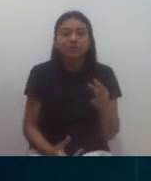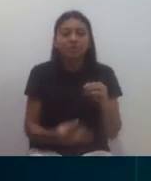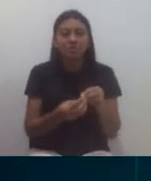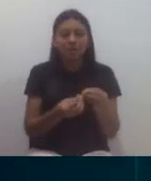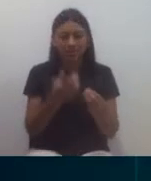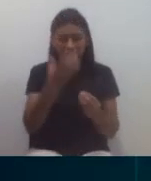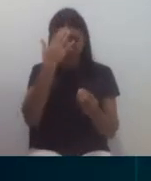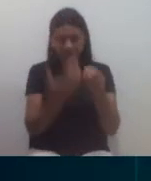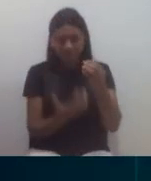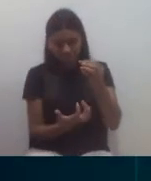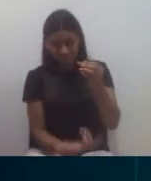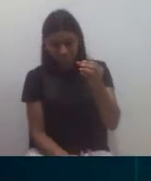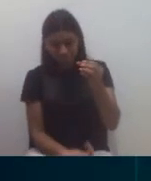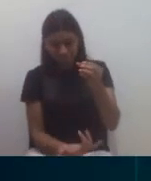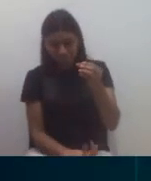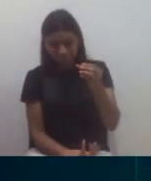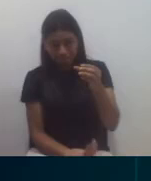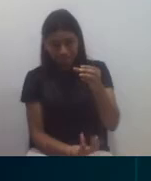la centrifugación,